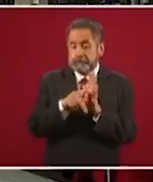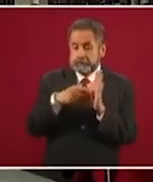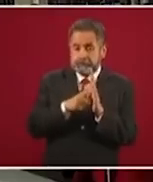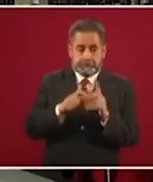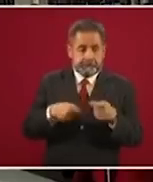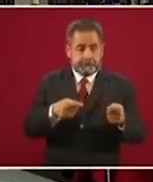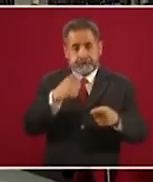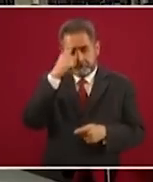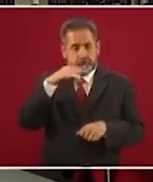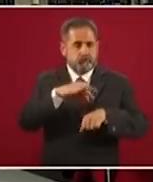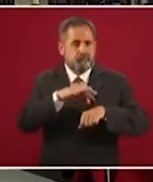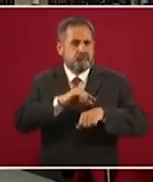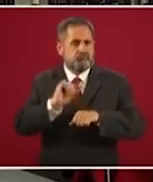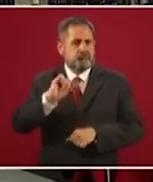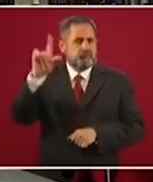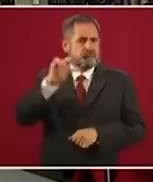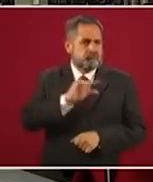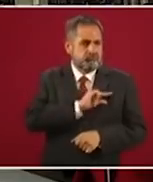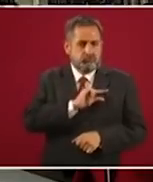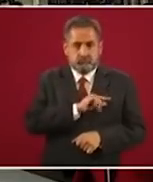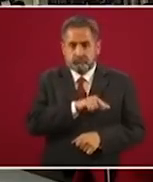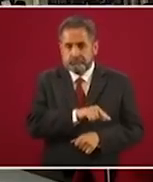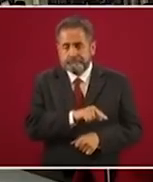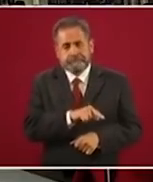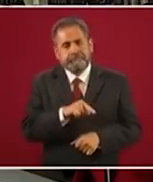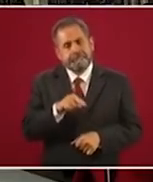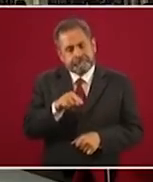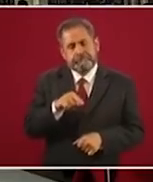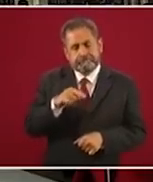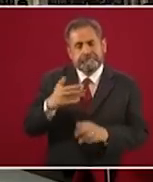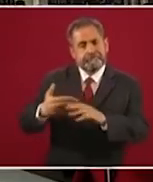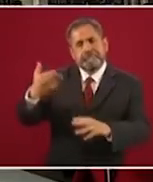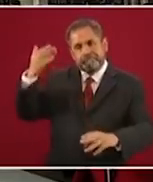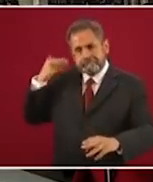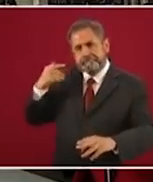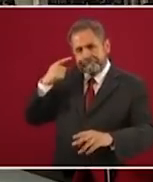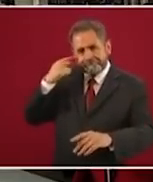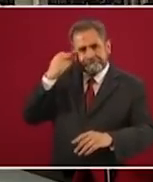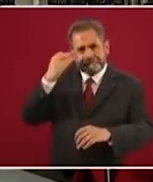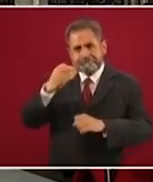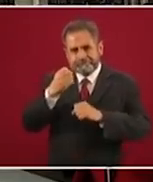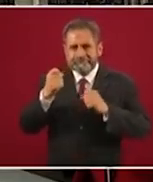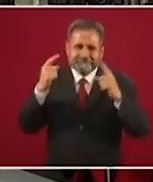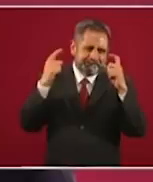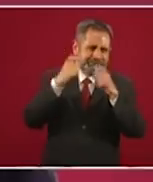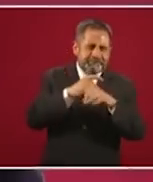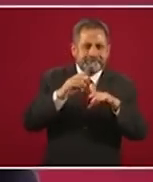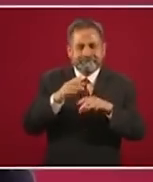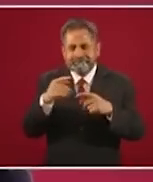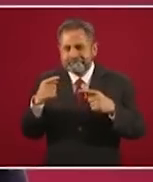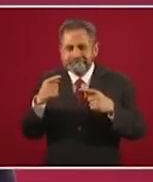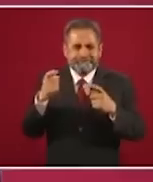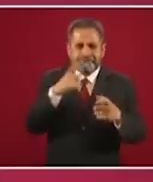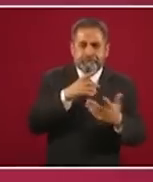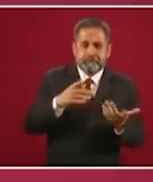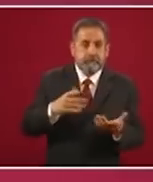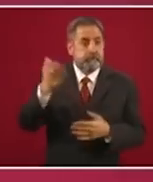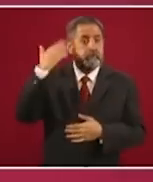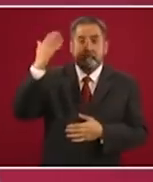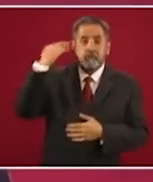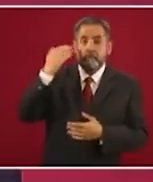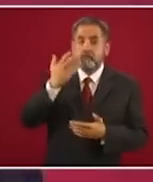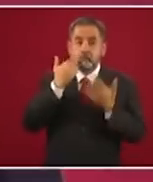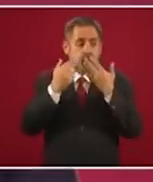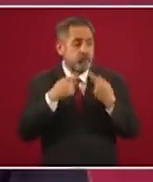de especialistas lleva mucho tiempo en donde se fue complicando por una situación en particular. No se abrían las